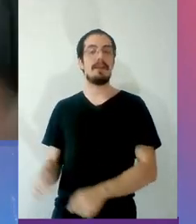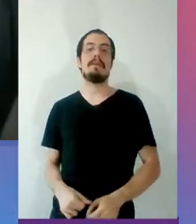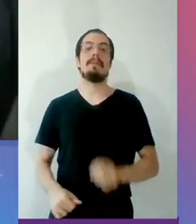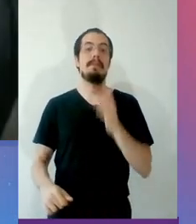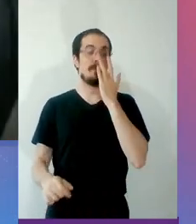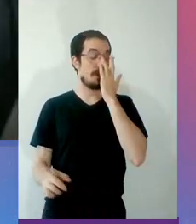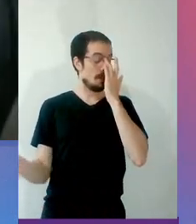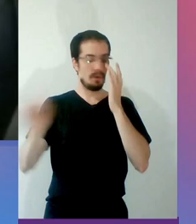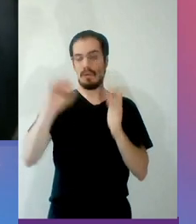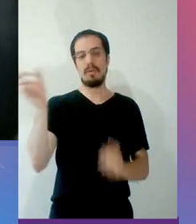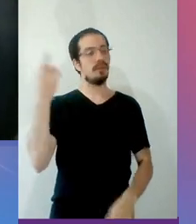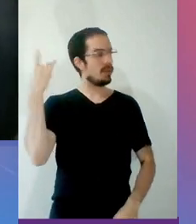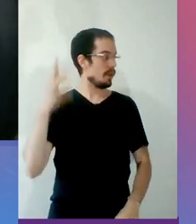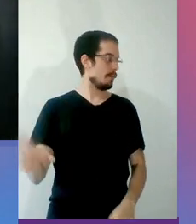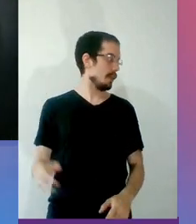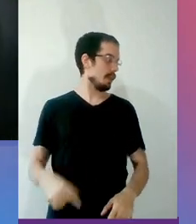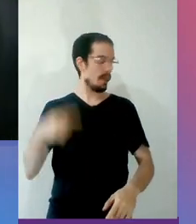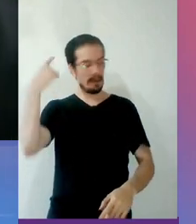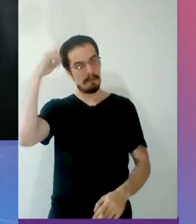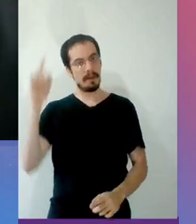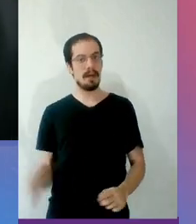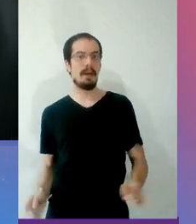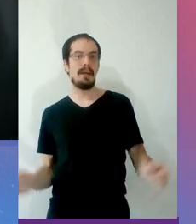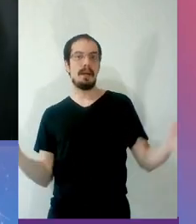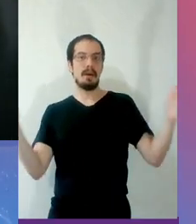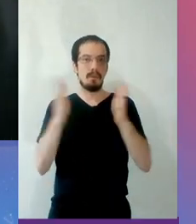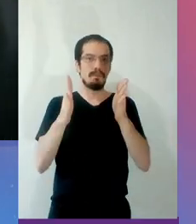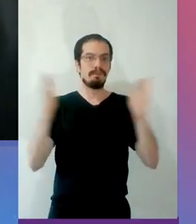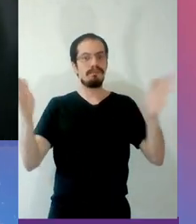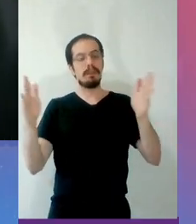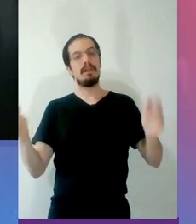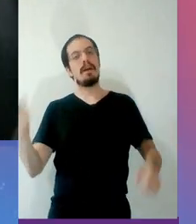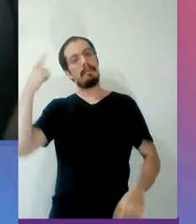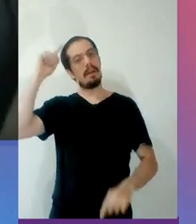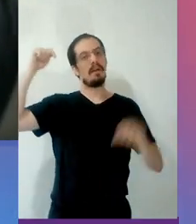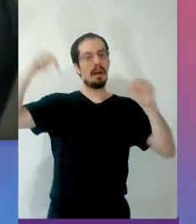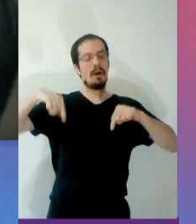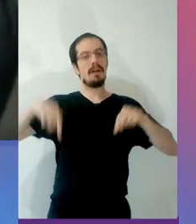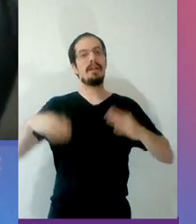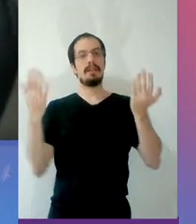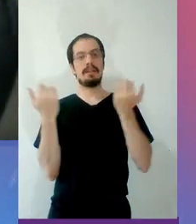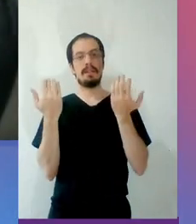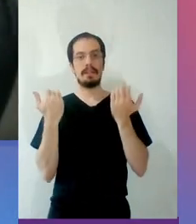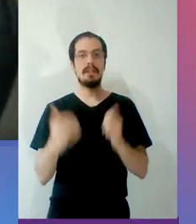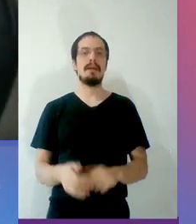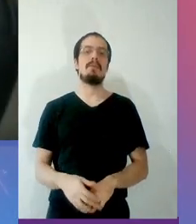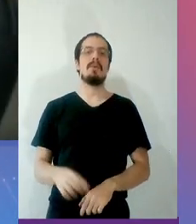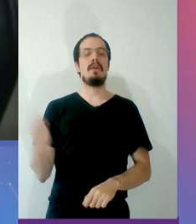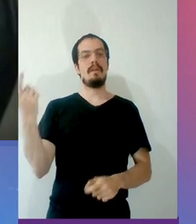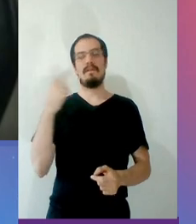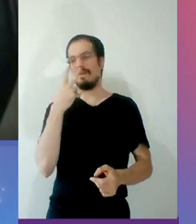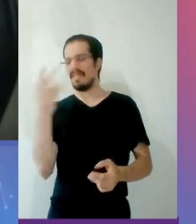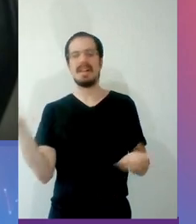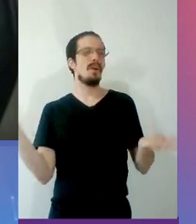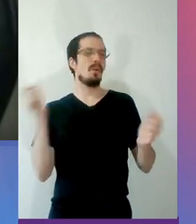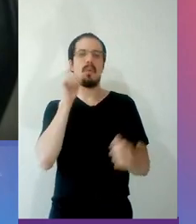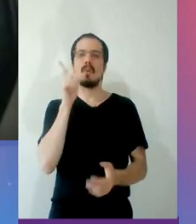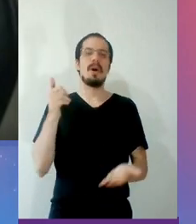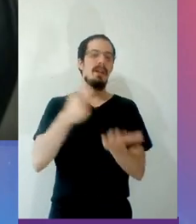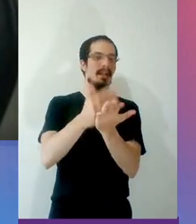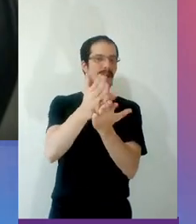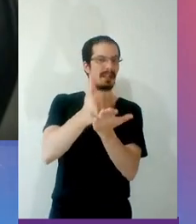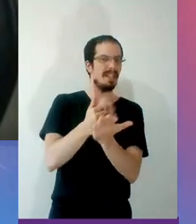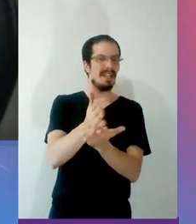mediano y largo plazo, yo creo que en el intertanto va a haber que ser estrategias que no van a ser iguales en todas partes. Yo creo